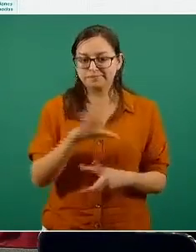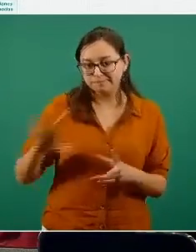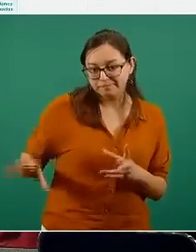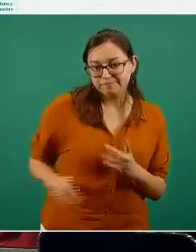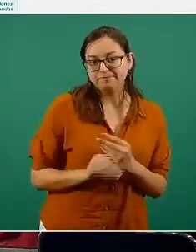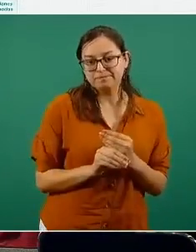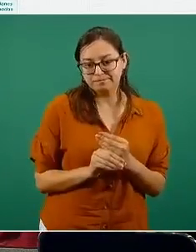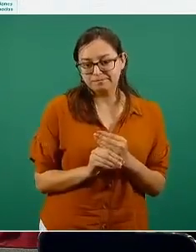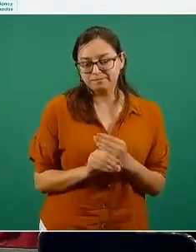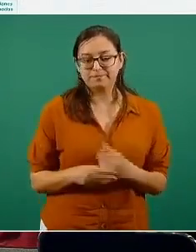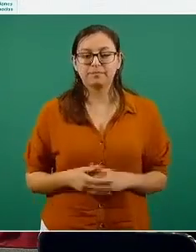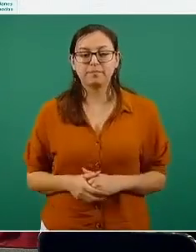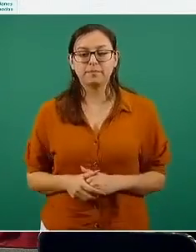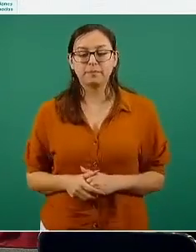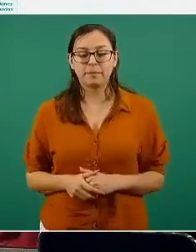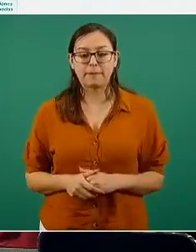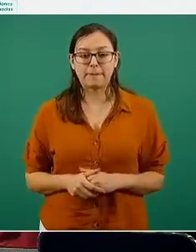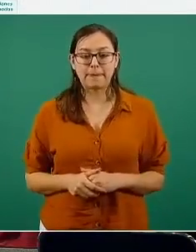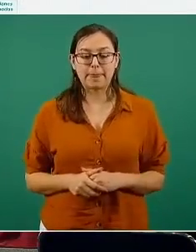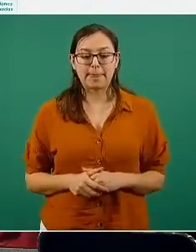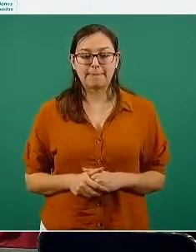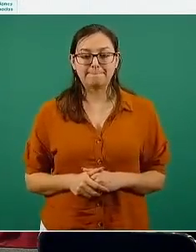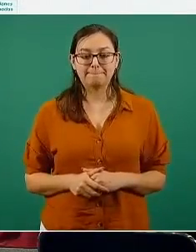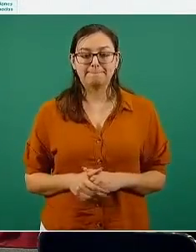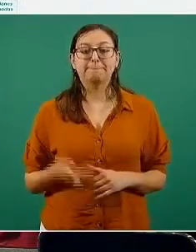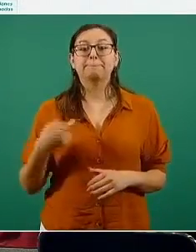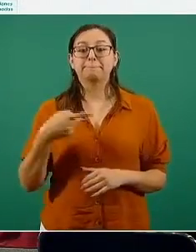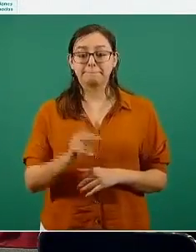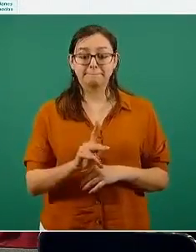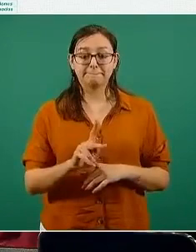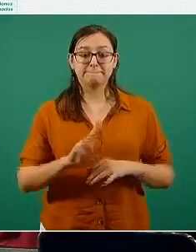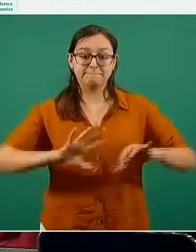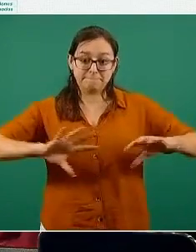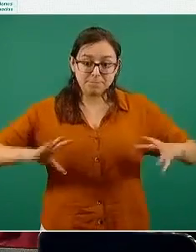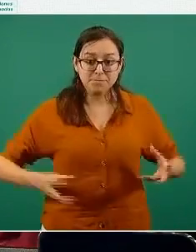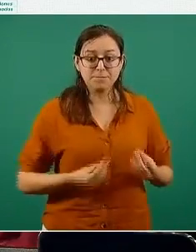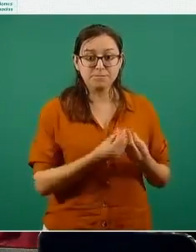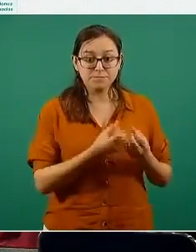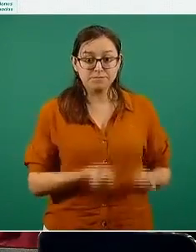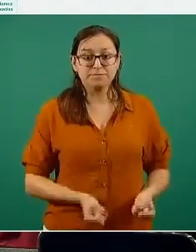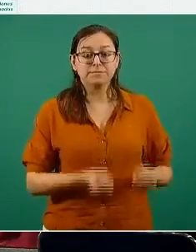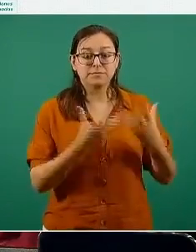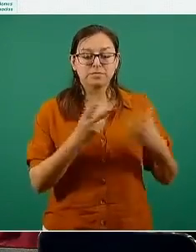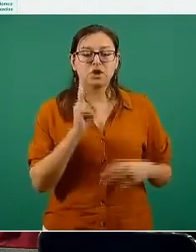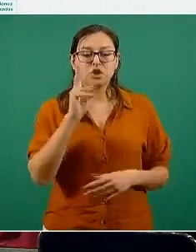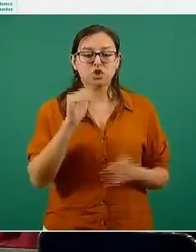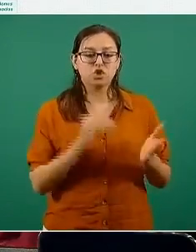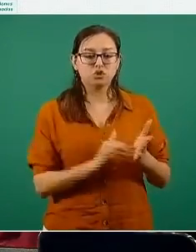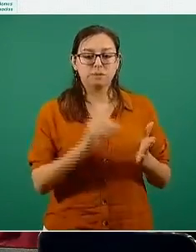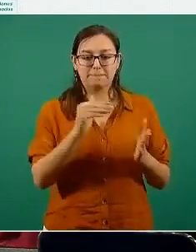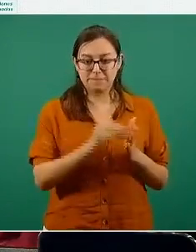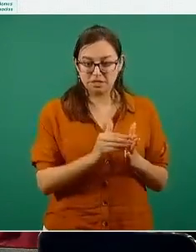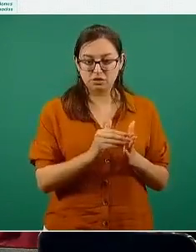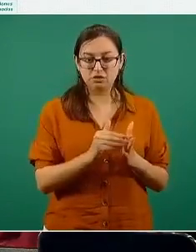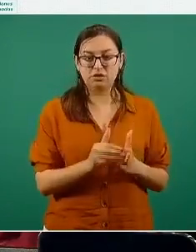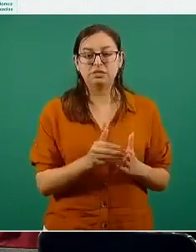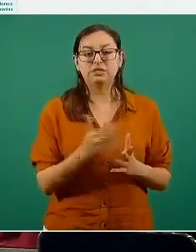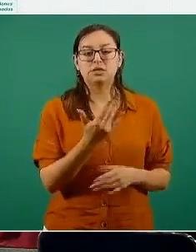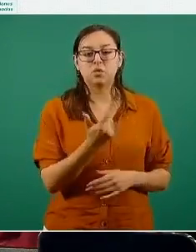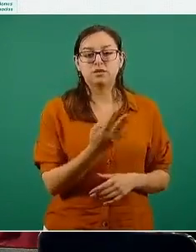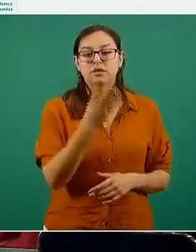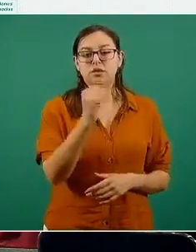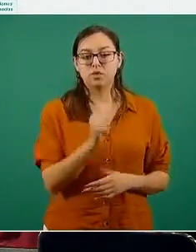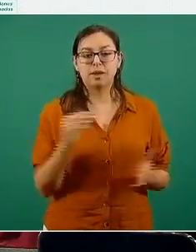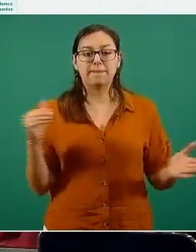de casos confirmados. Sin embargo, cuando vemos ya los casos estimados, estamos rebasando los 2 millones, un poco más,